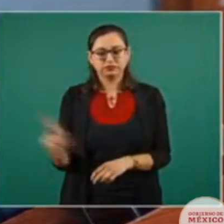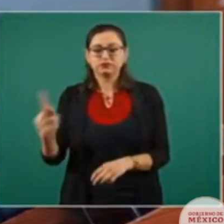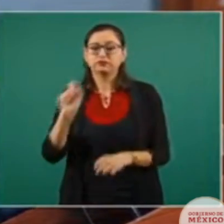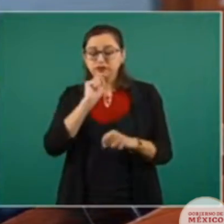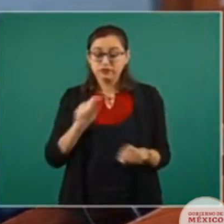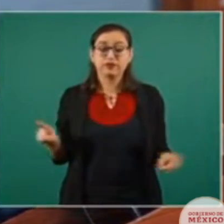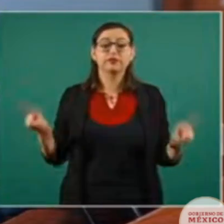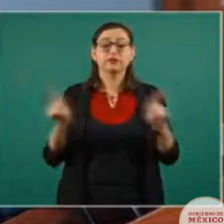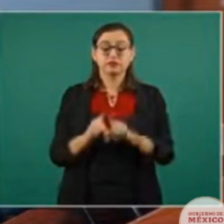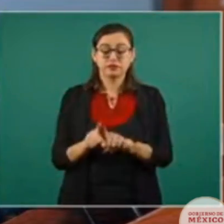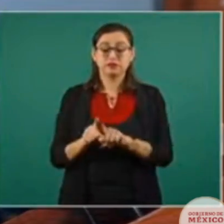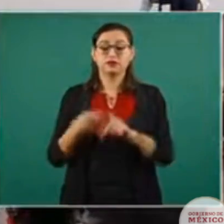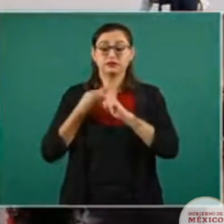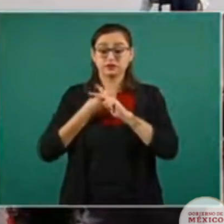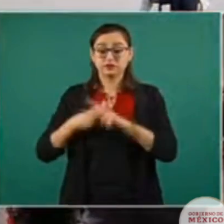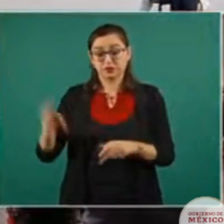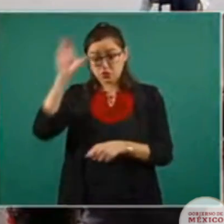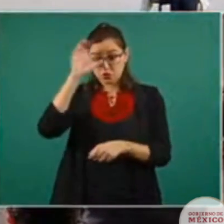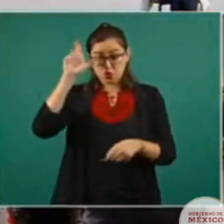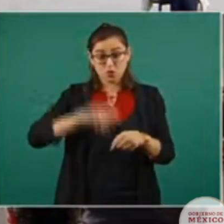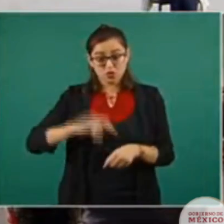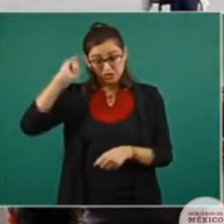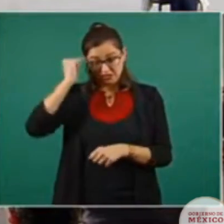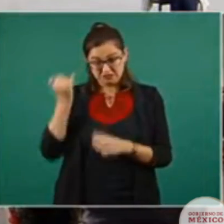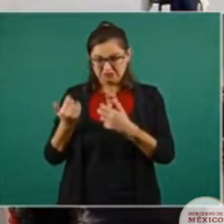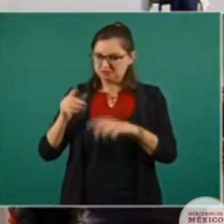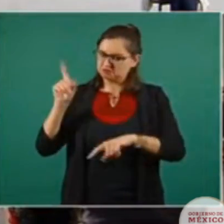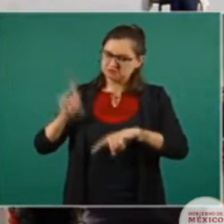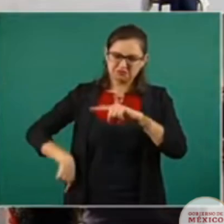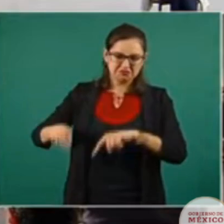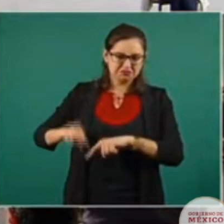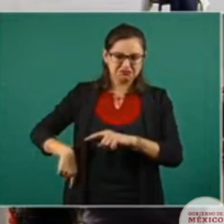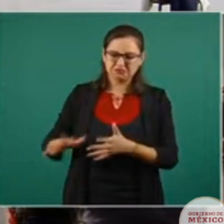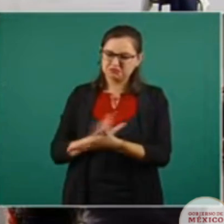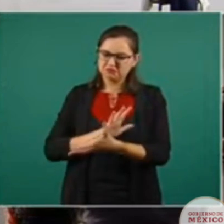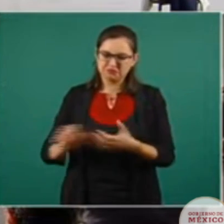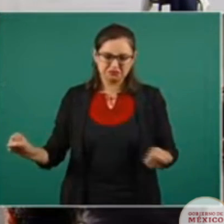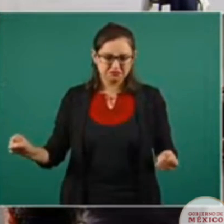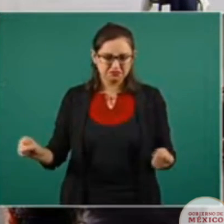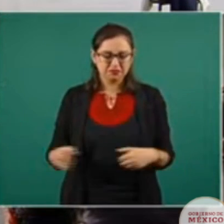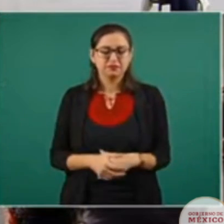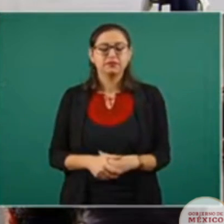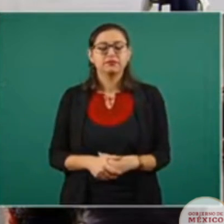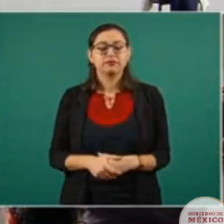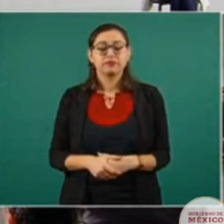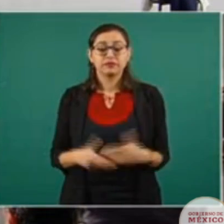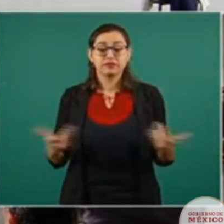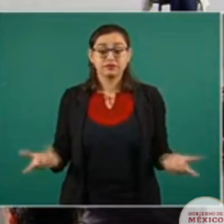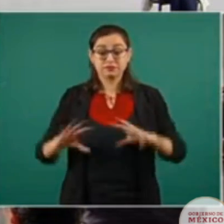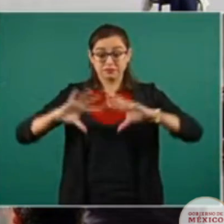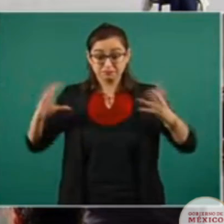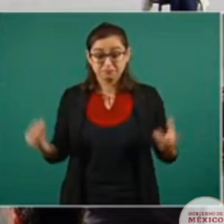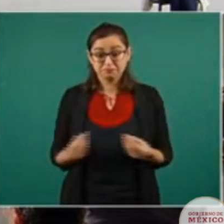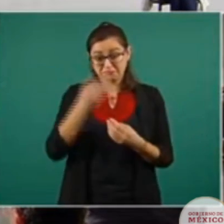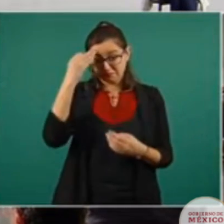destrucción sistemática de las culturas mesoamericanas. En suma, durante la colonia